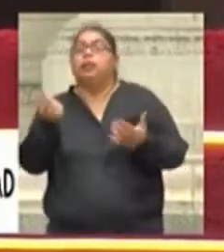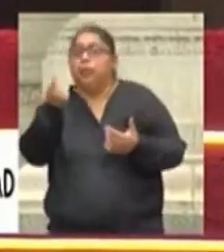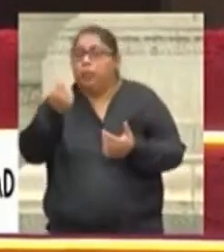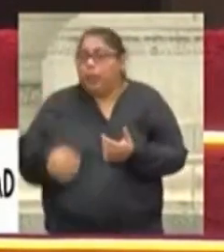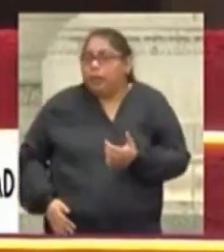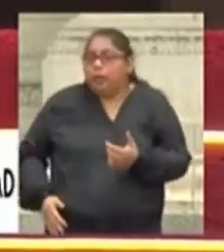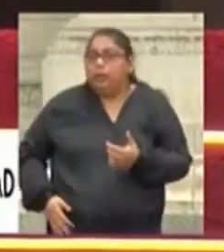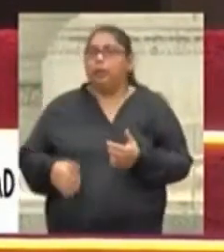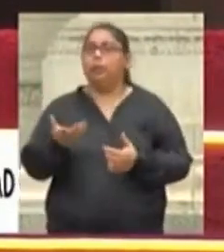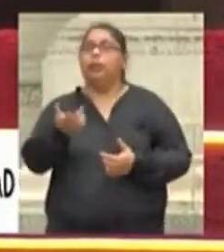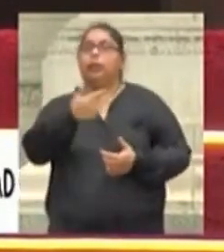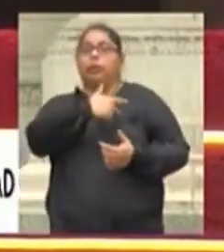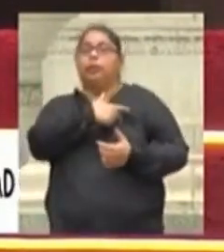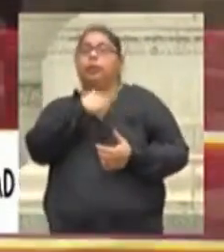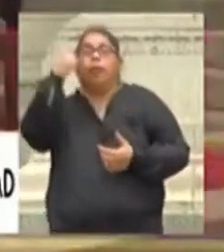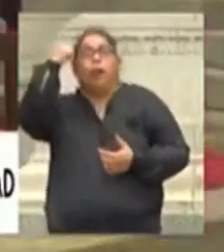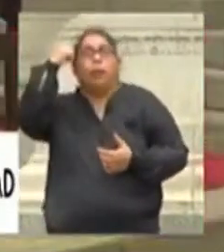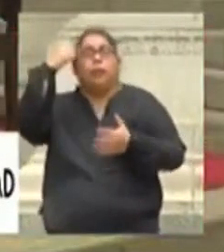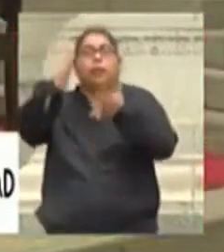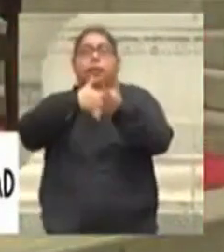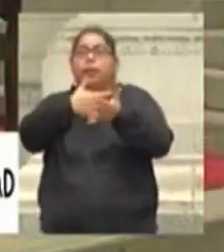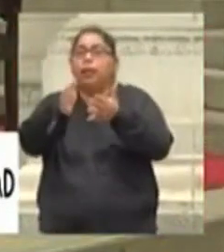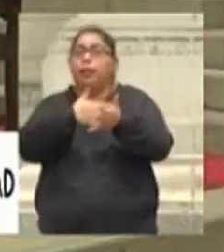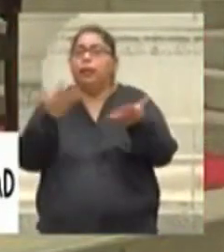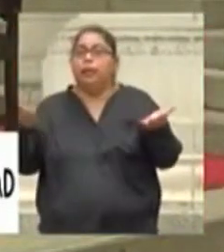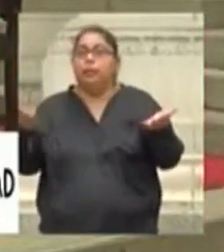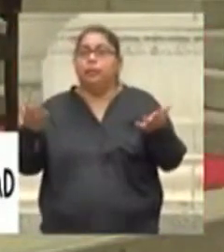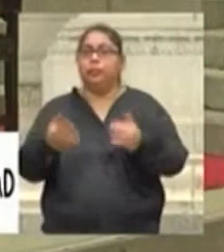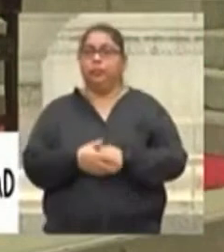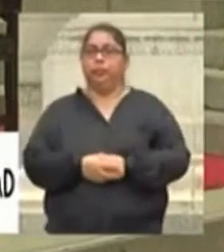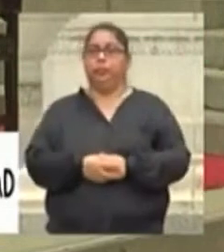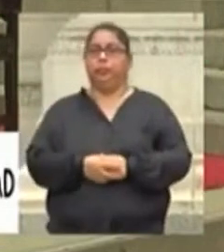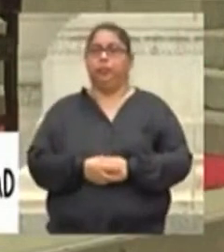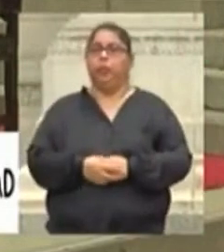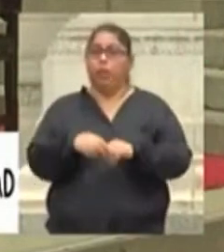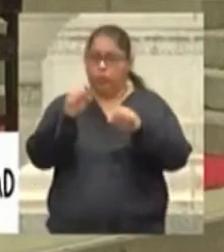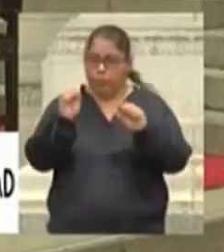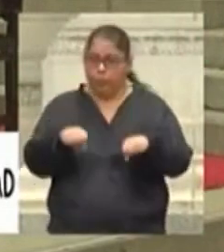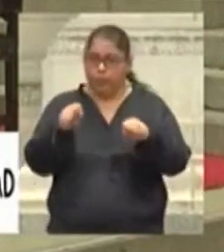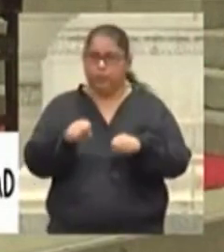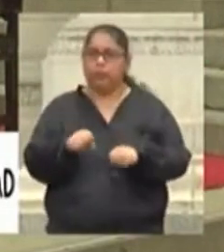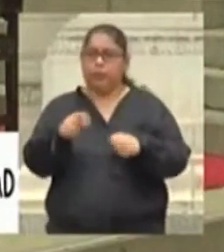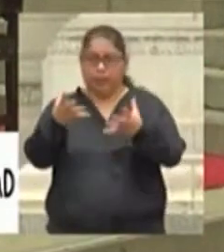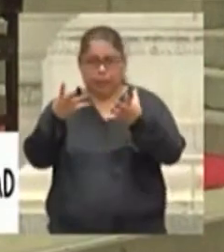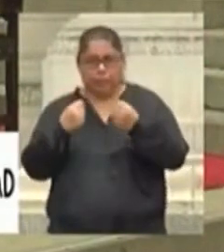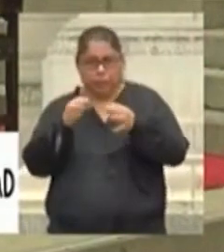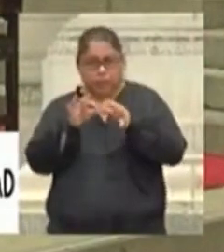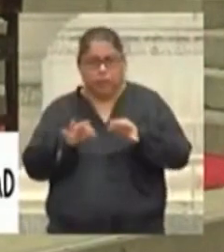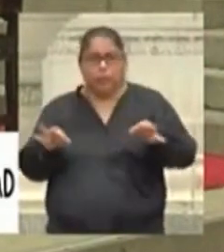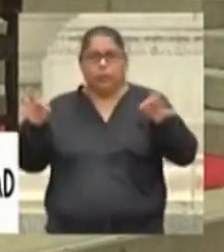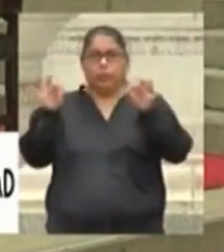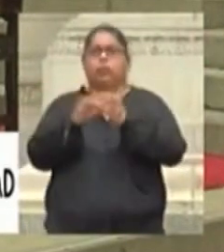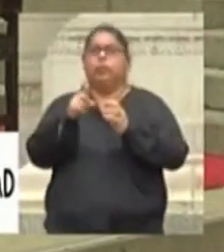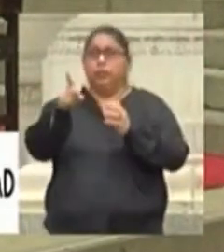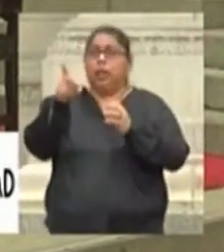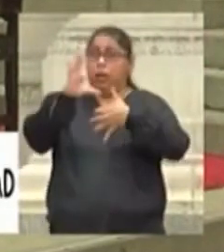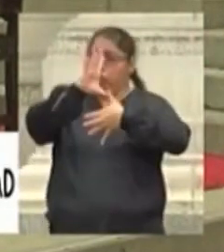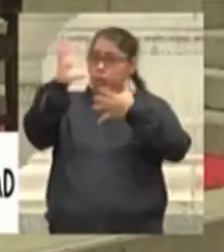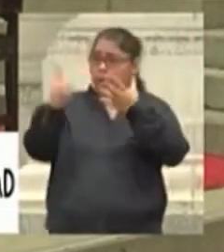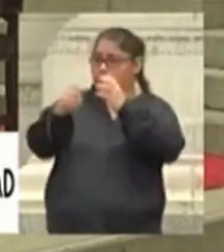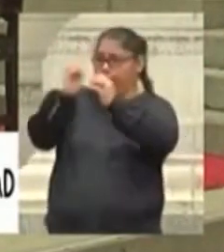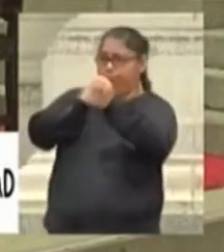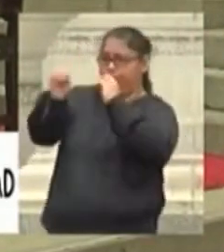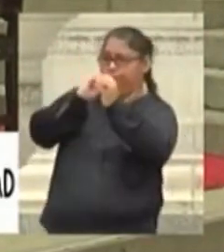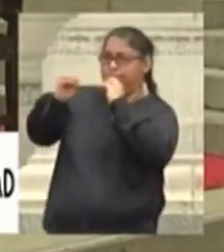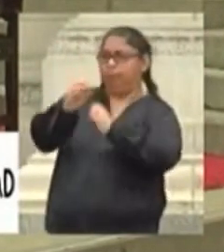sirve tener lleno el bolsillo si tienes vacío la cabeza por eso creemos importante si hay que corregir el